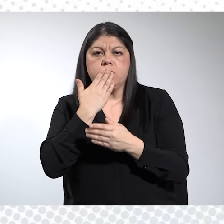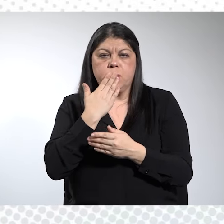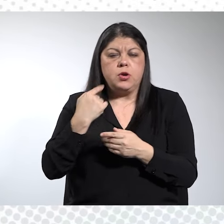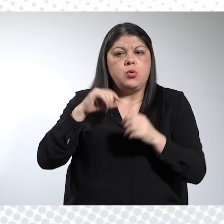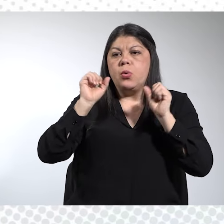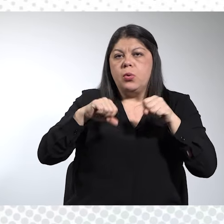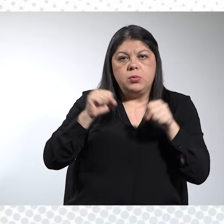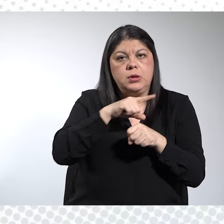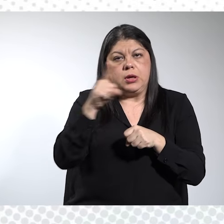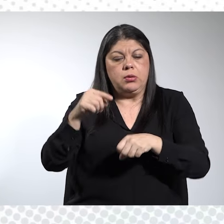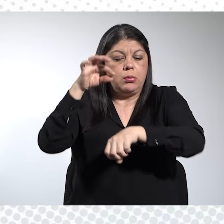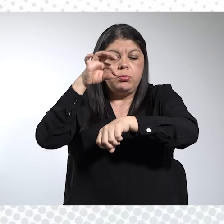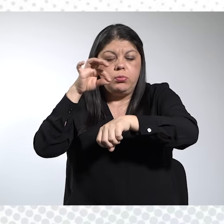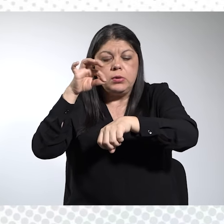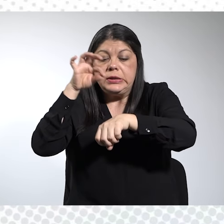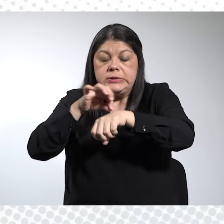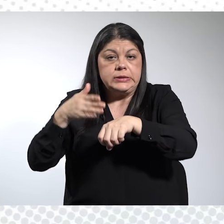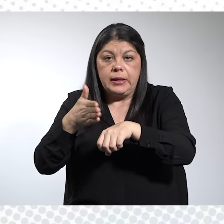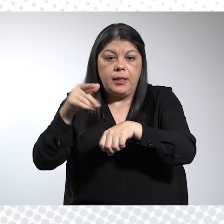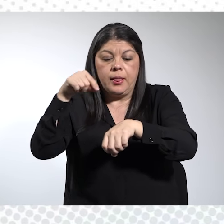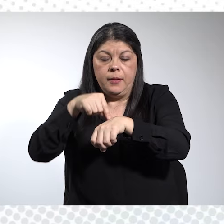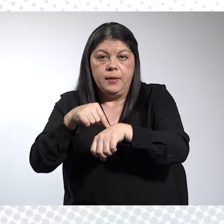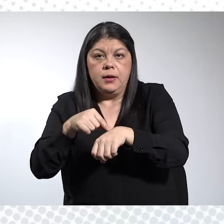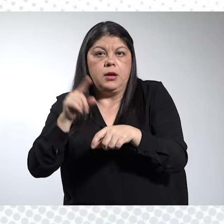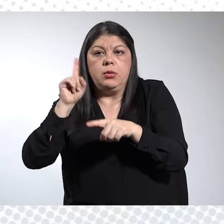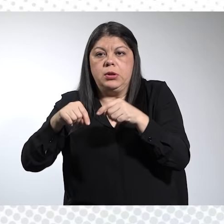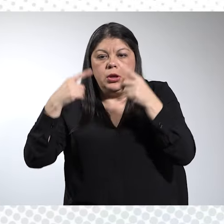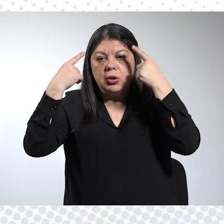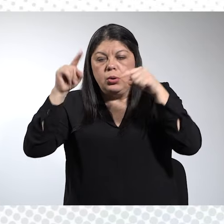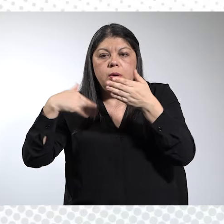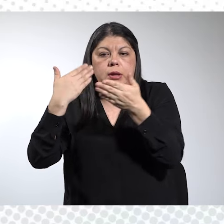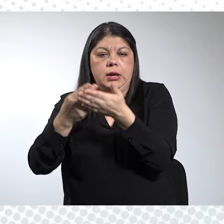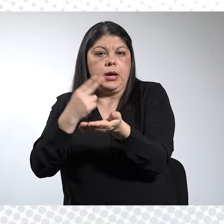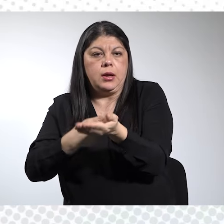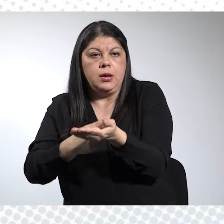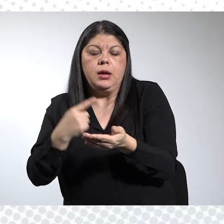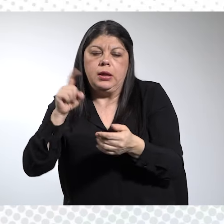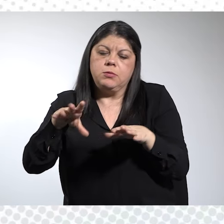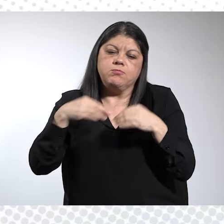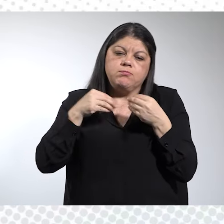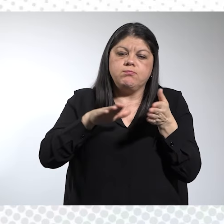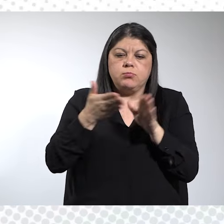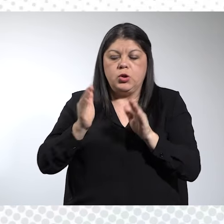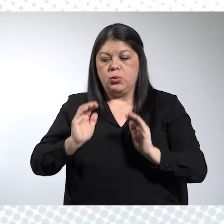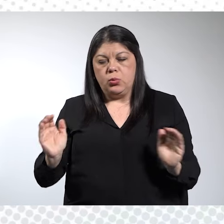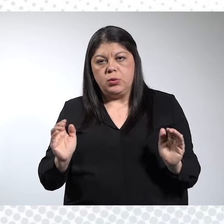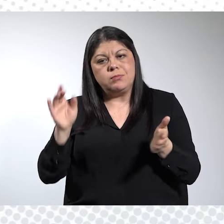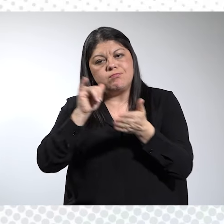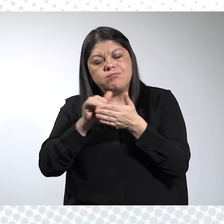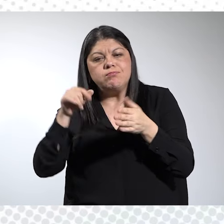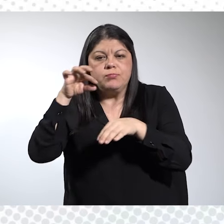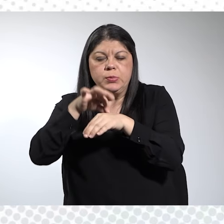es posible que ellos tengan una picadura de una serpiente mortal y no puedan llegar a un hospital y tengan que aceptar la muerte de un niño por